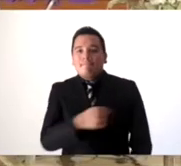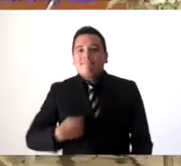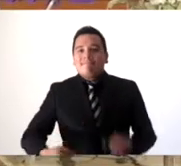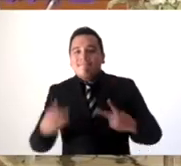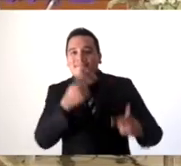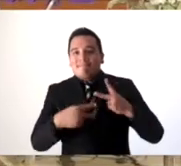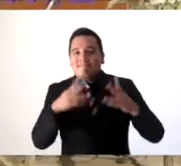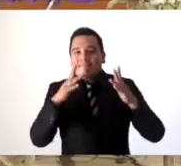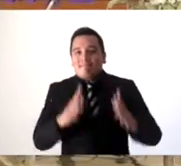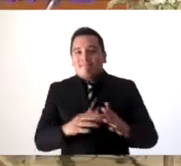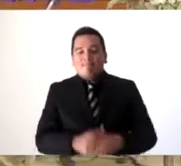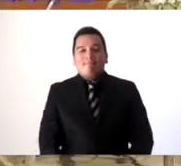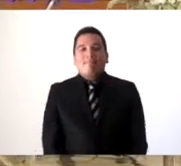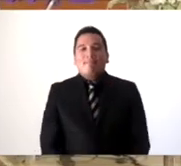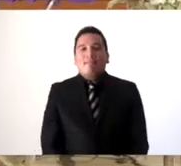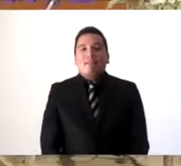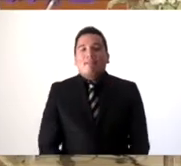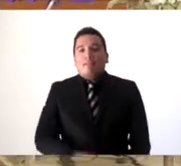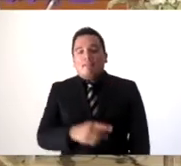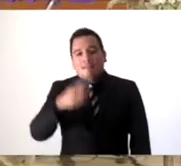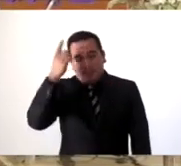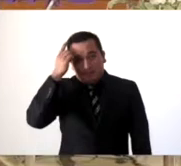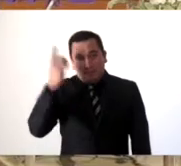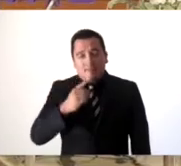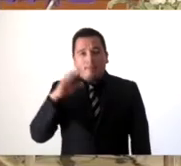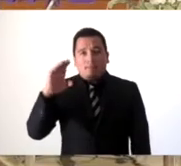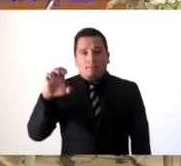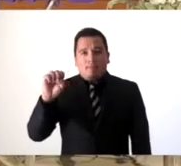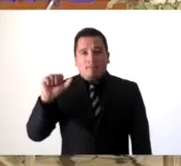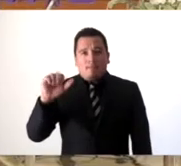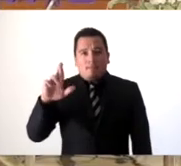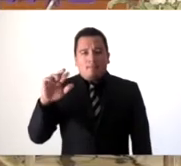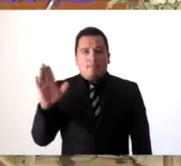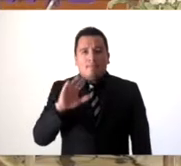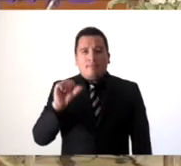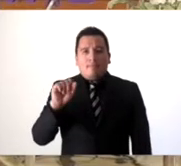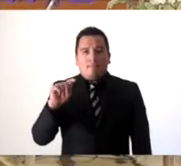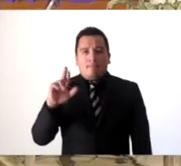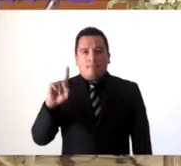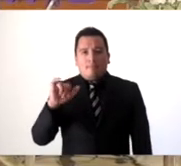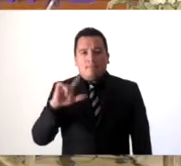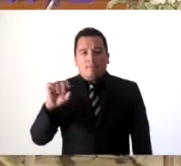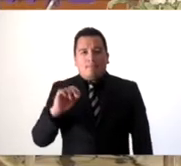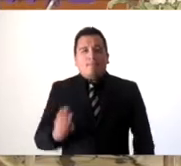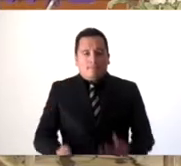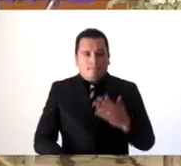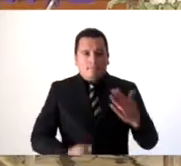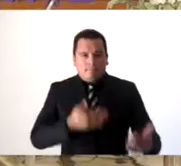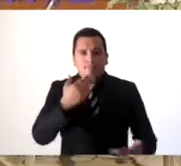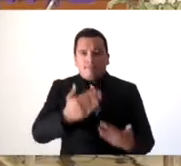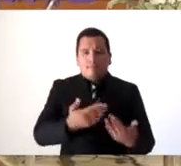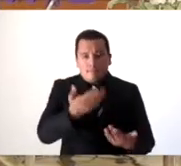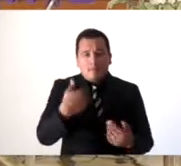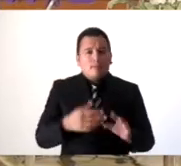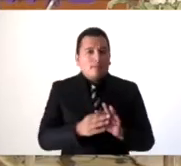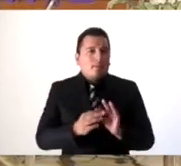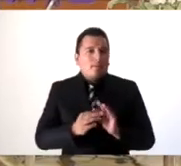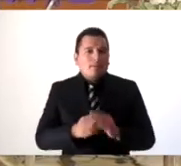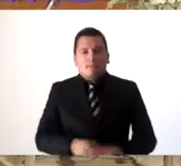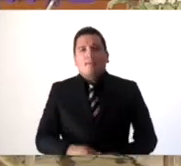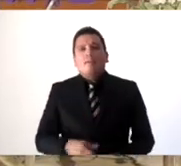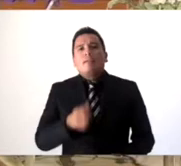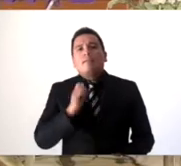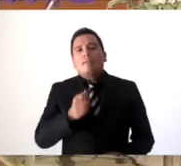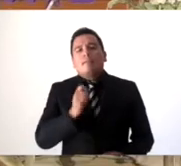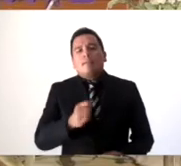Pues regresamos aquí al programa de la urna con el doctor César Astudillo y sin más le cedemos el uso de la voz para que nos